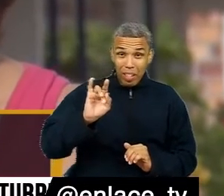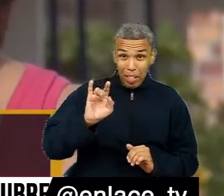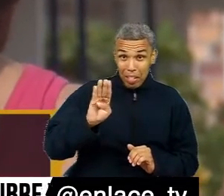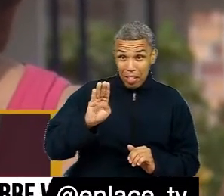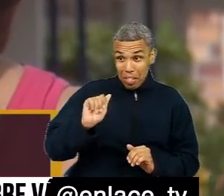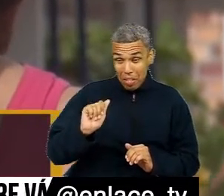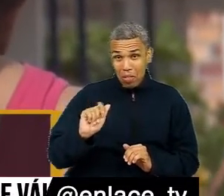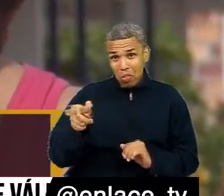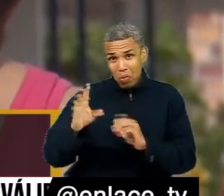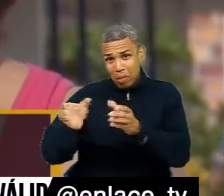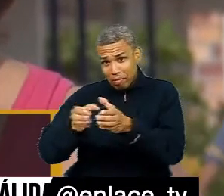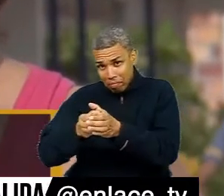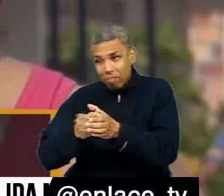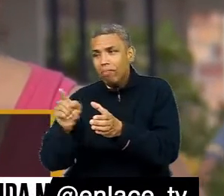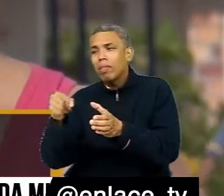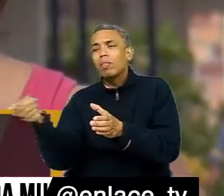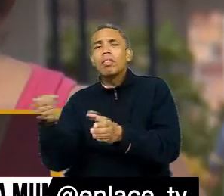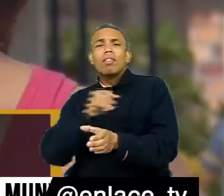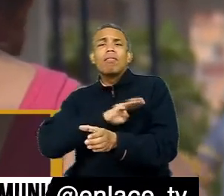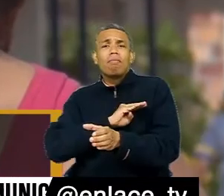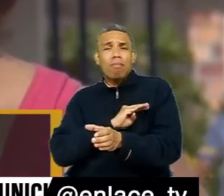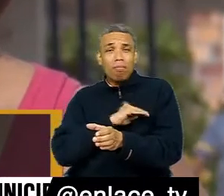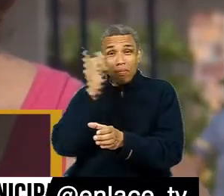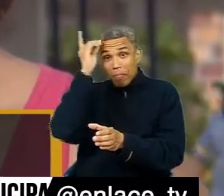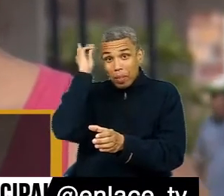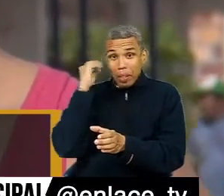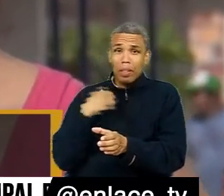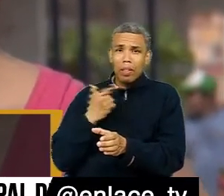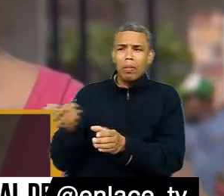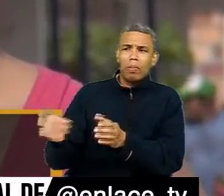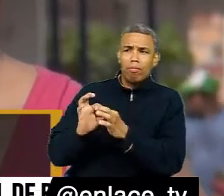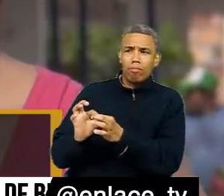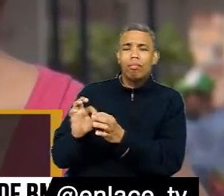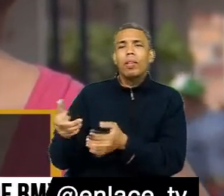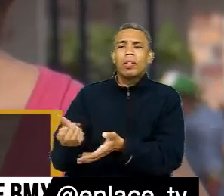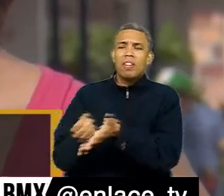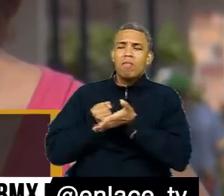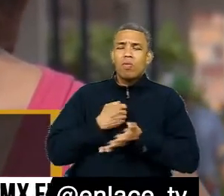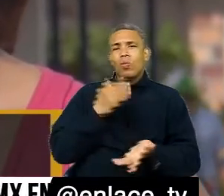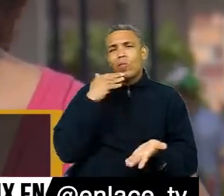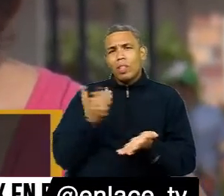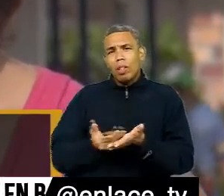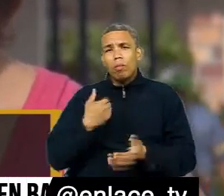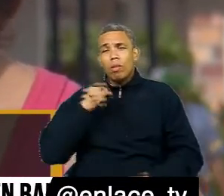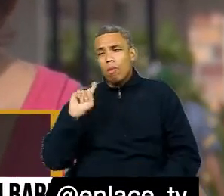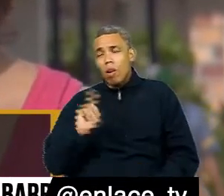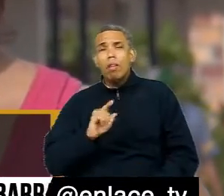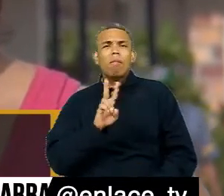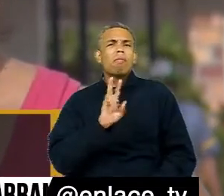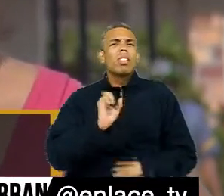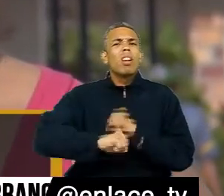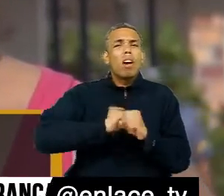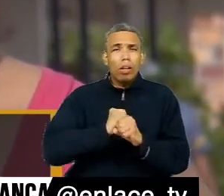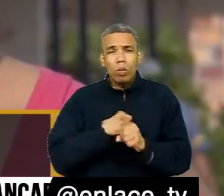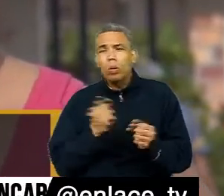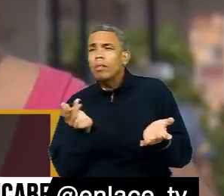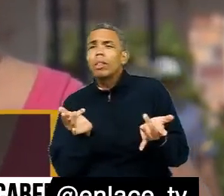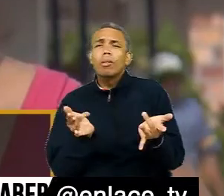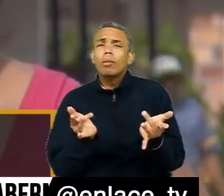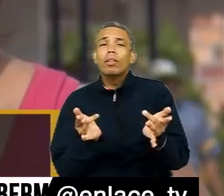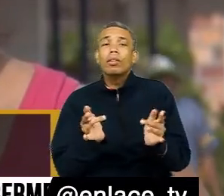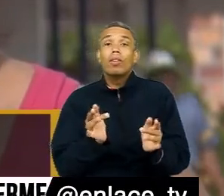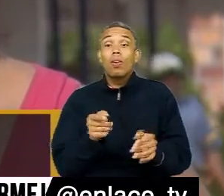hace más de 20 años estamos tratando a que nuestra comunidad tenga la titulación de sus predios, de que puedan decir: este es mi predio,